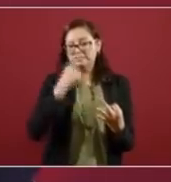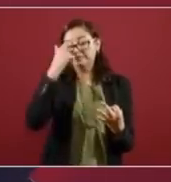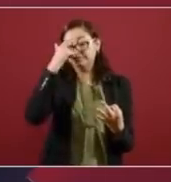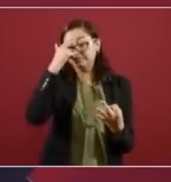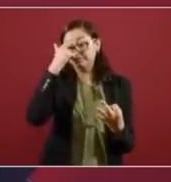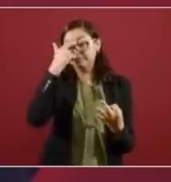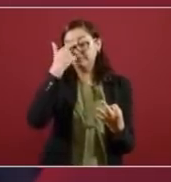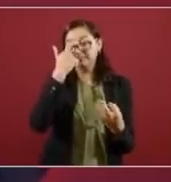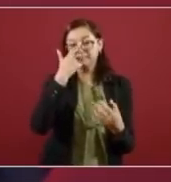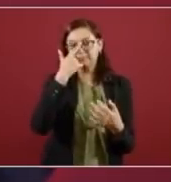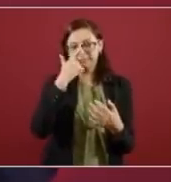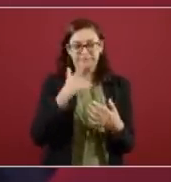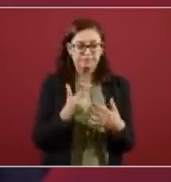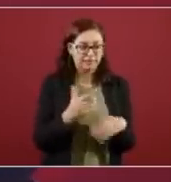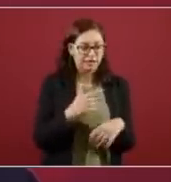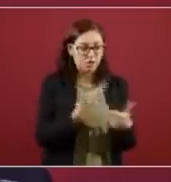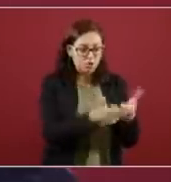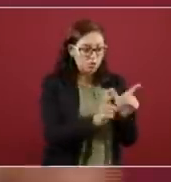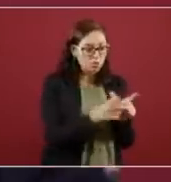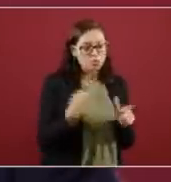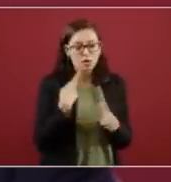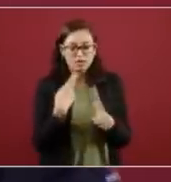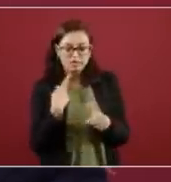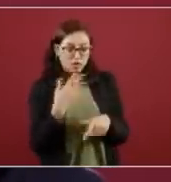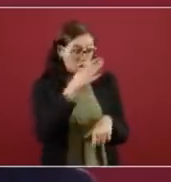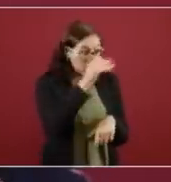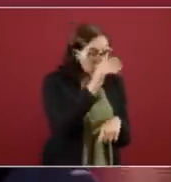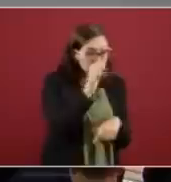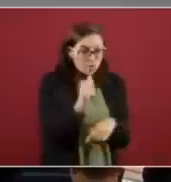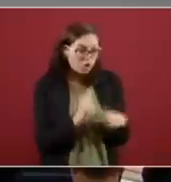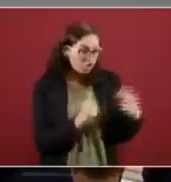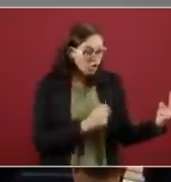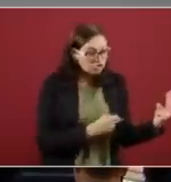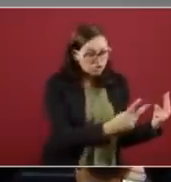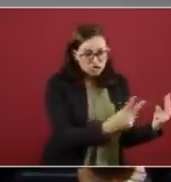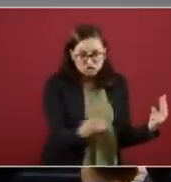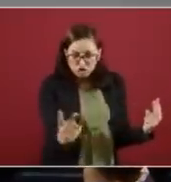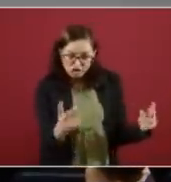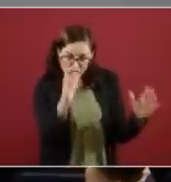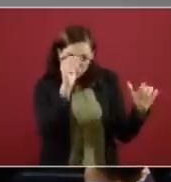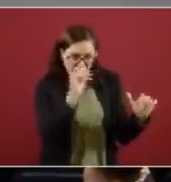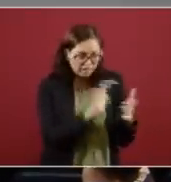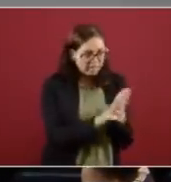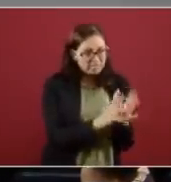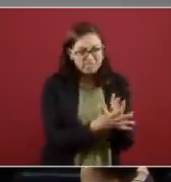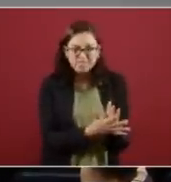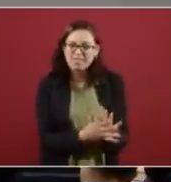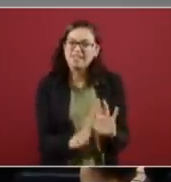dos partidos para el otro dos ya eso ya no